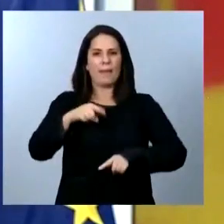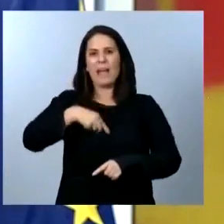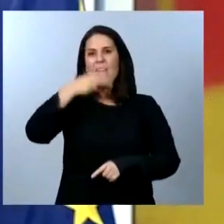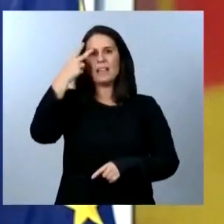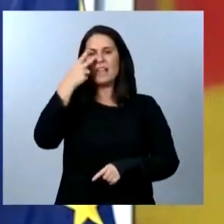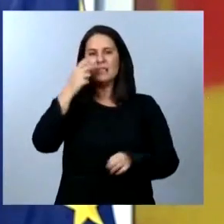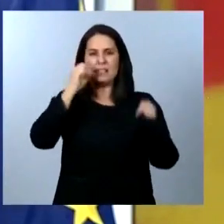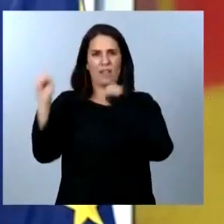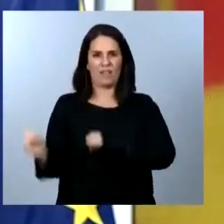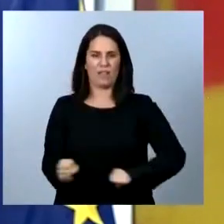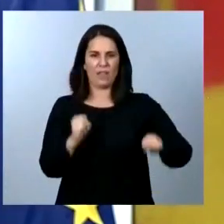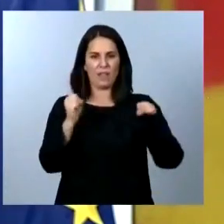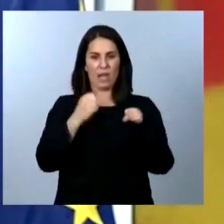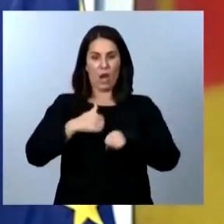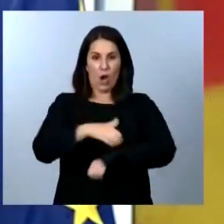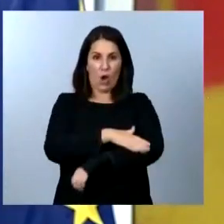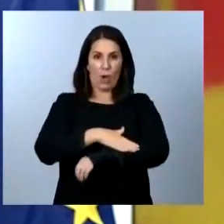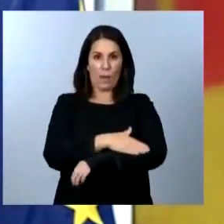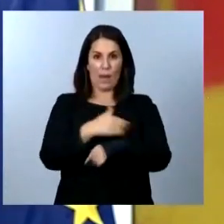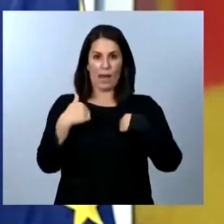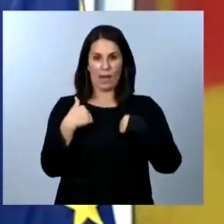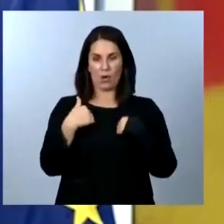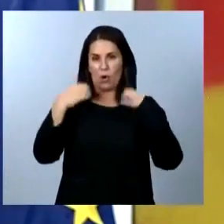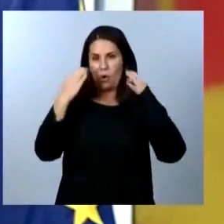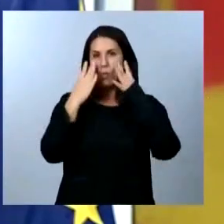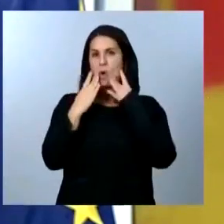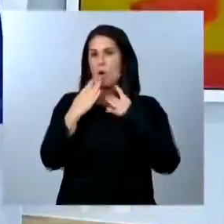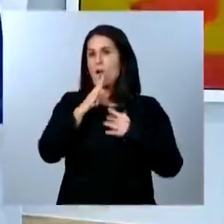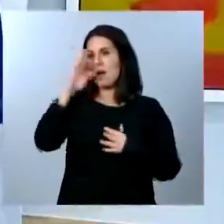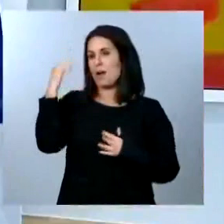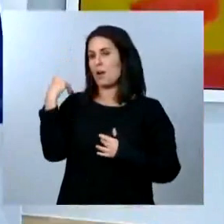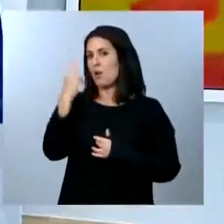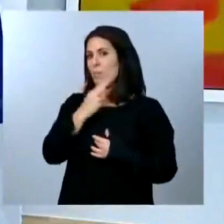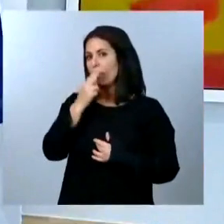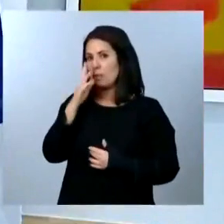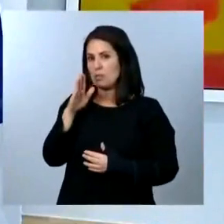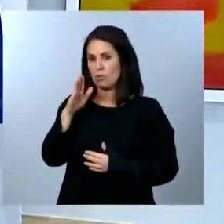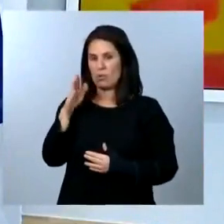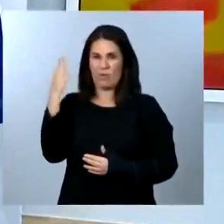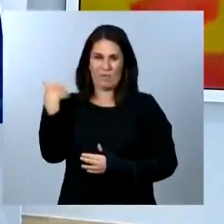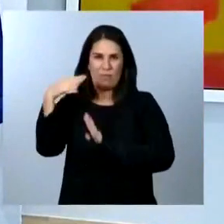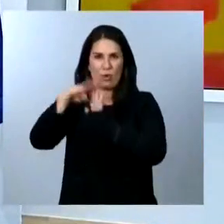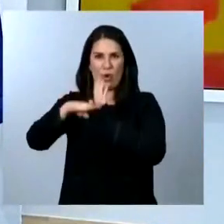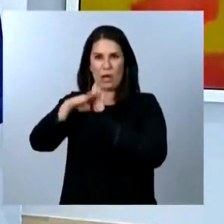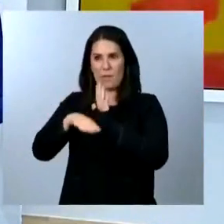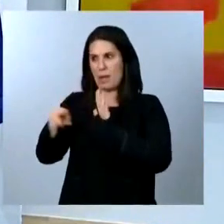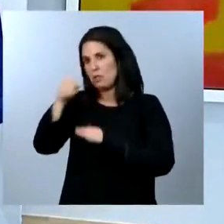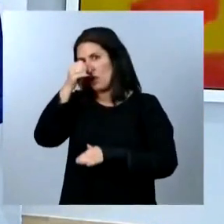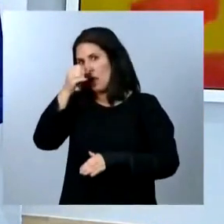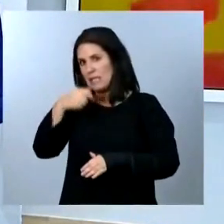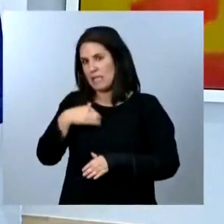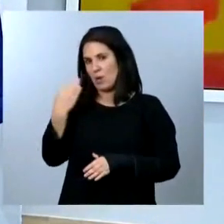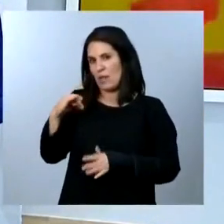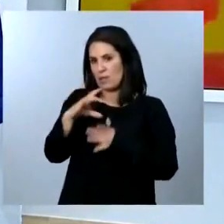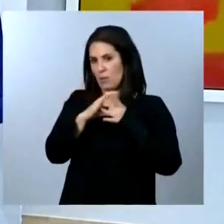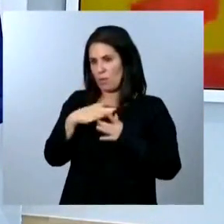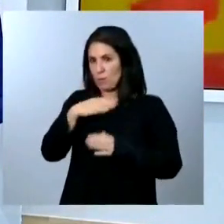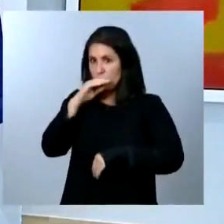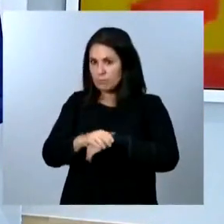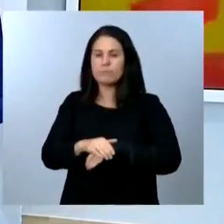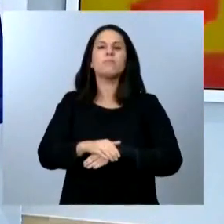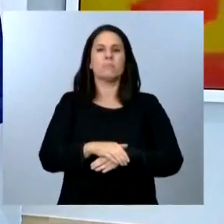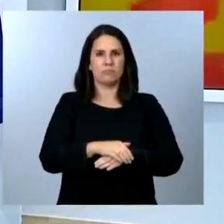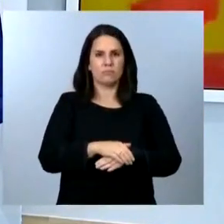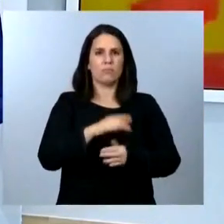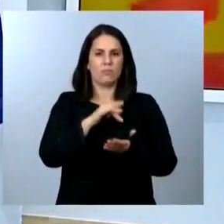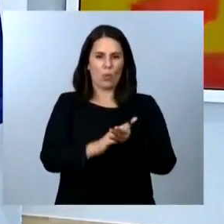este Gobierno, tal y como nos habíamos comprometido en el programa que acordamos el Partido Socialista y Unidas Podemos, va a tomar partido en favor de